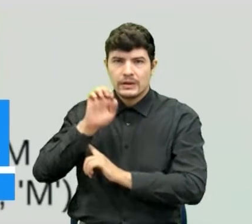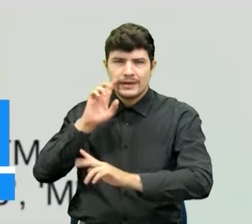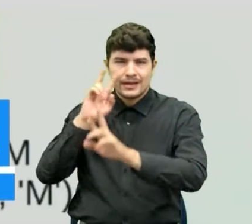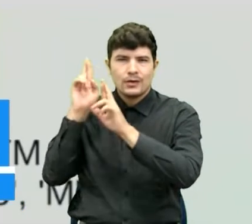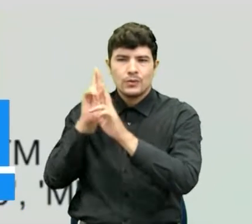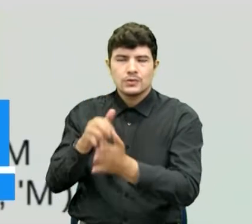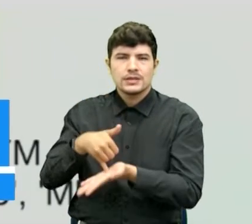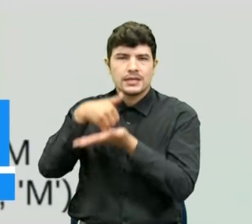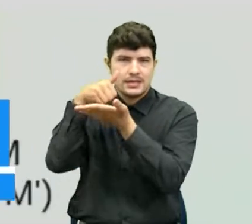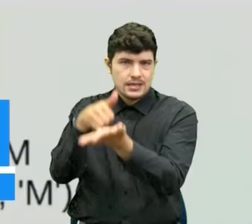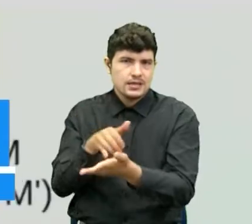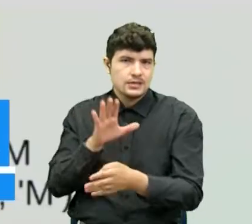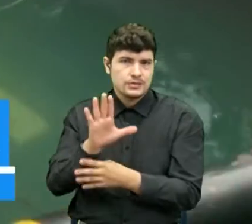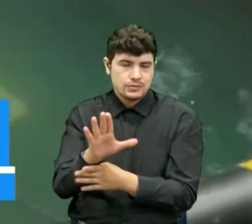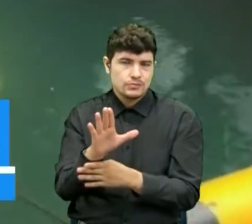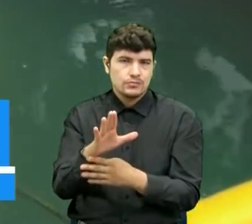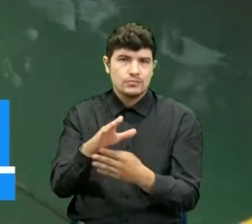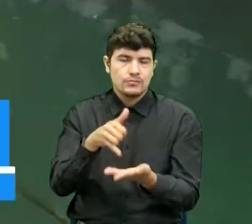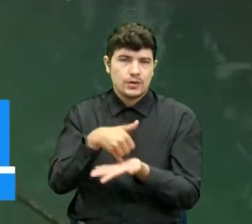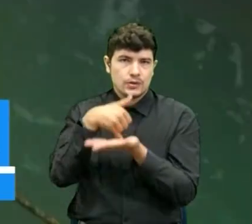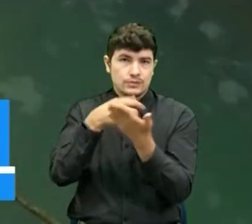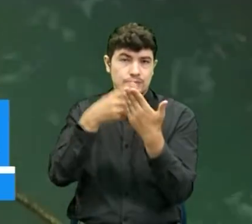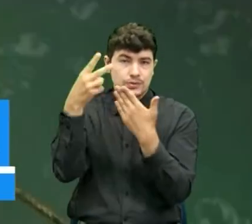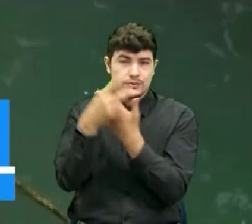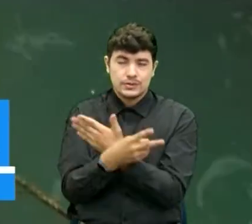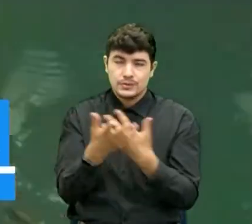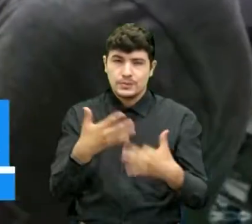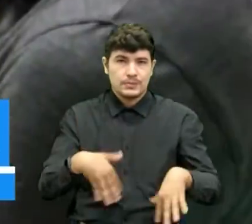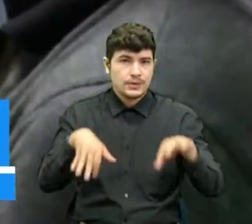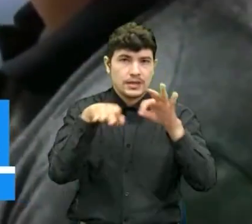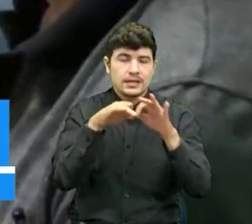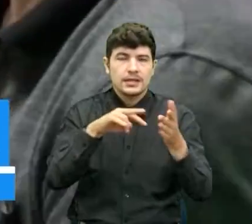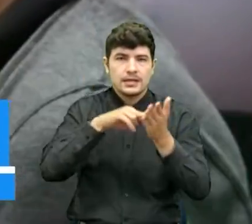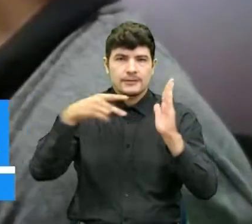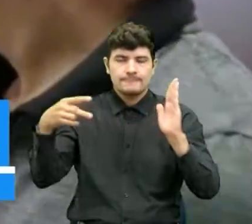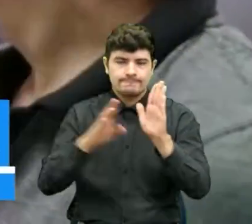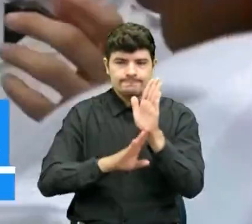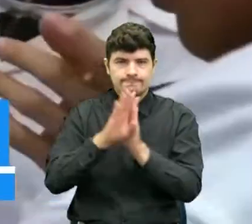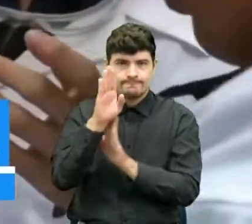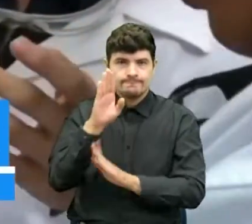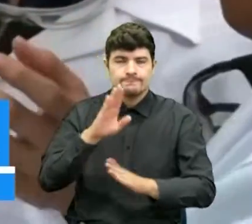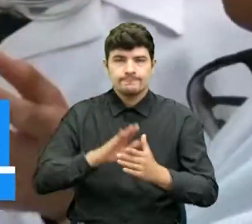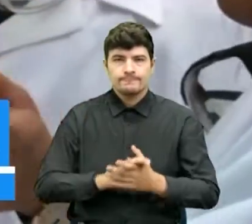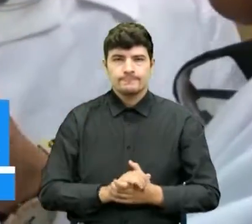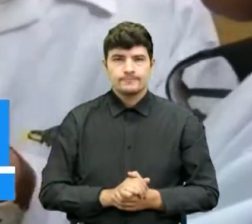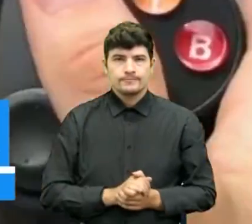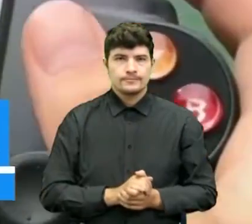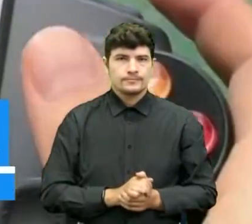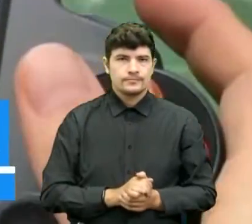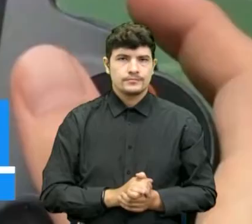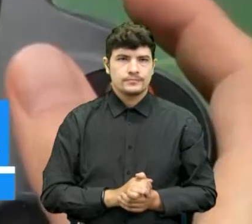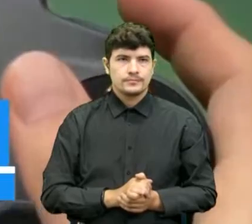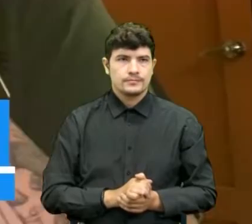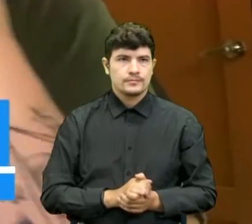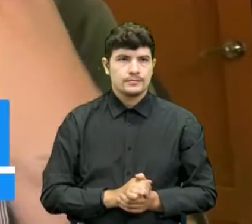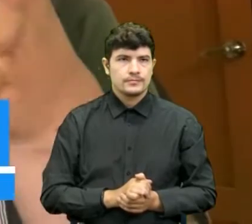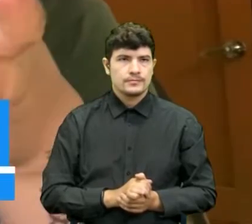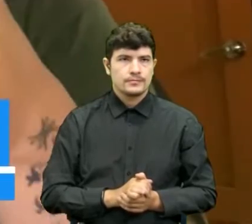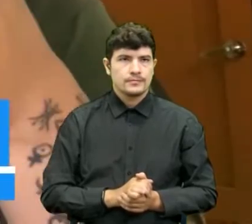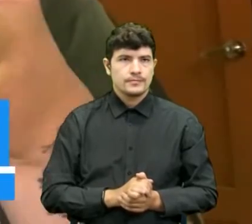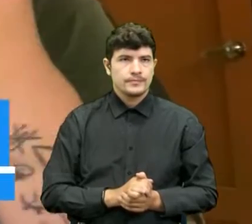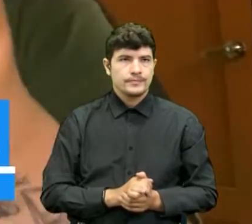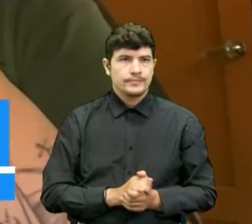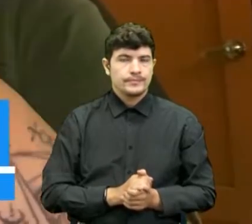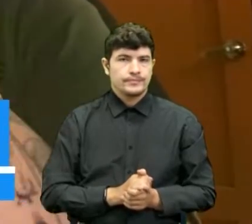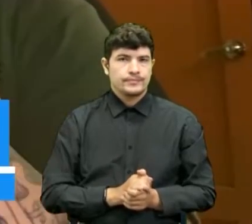de Petróleos y la Corporación Red de Instituciones de Educación, Investigación y Desarrollo del Oriente Colombiano, UNIRED.